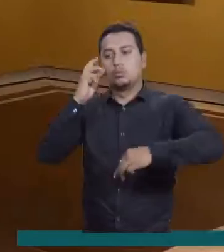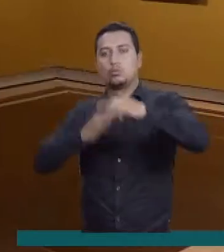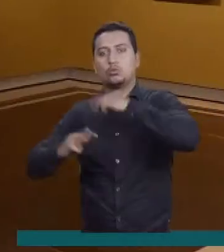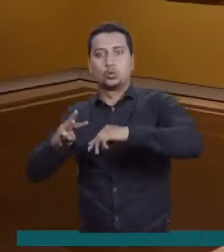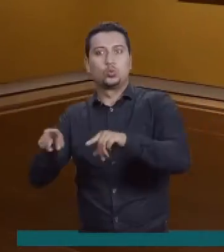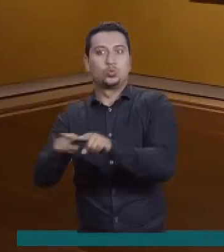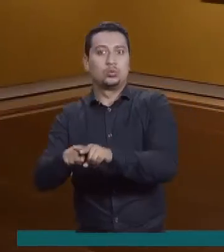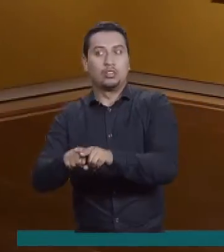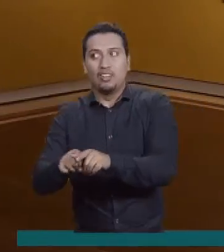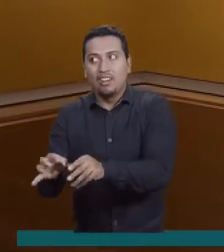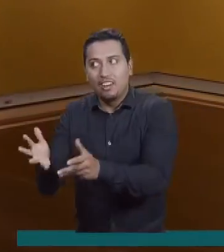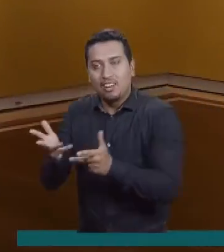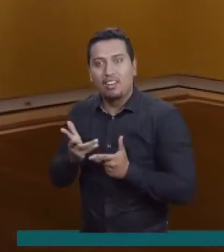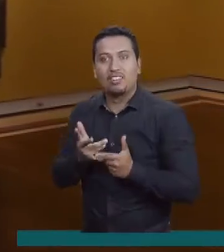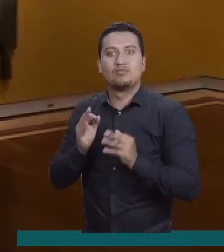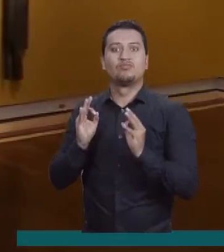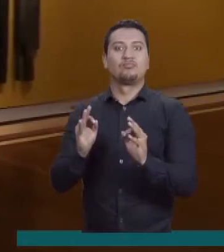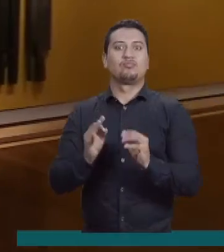Nacional.